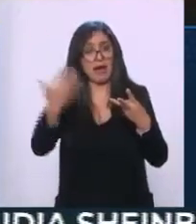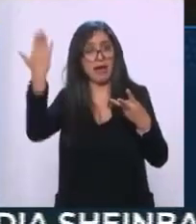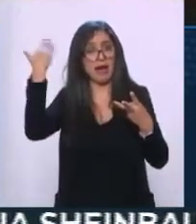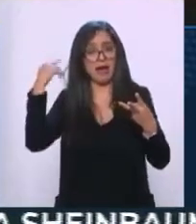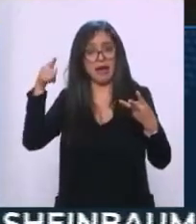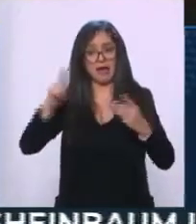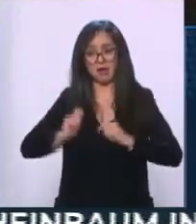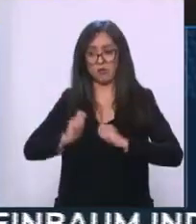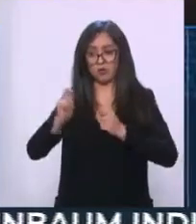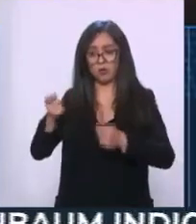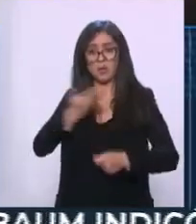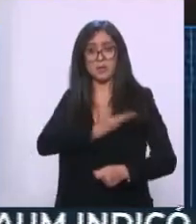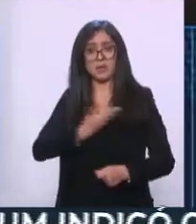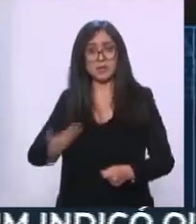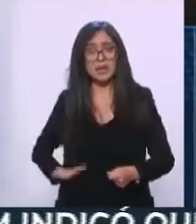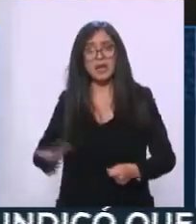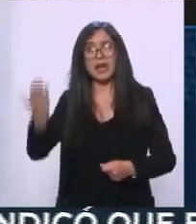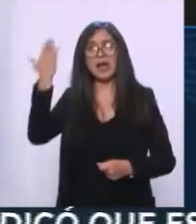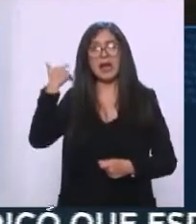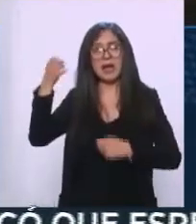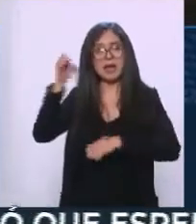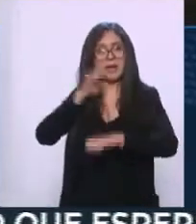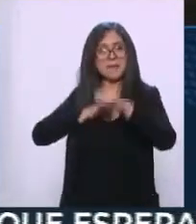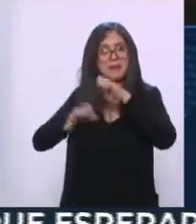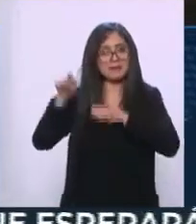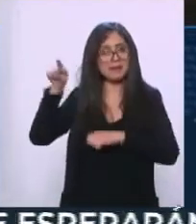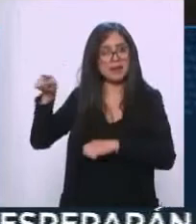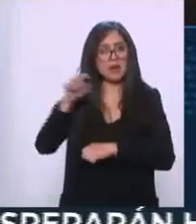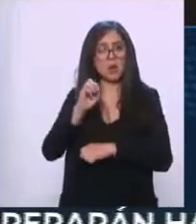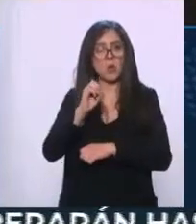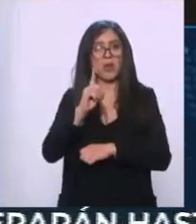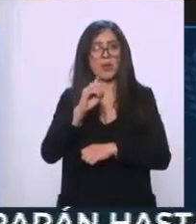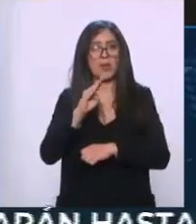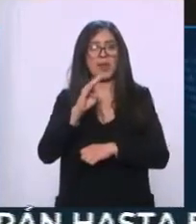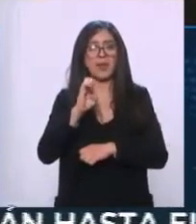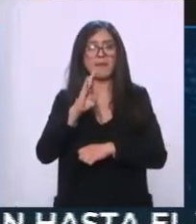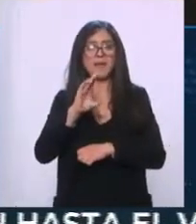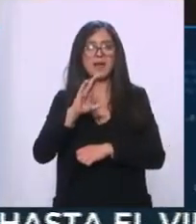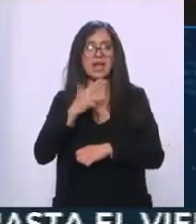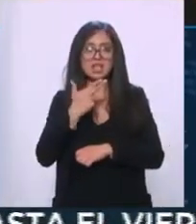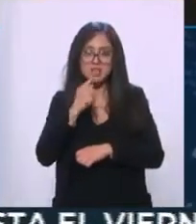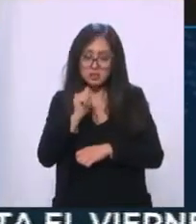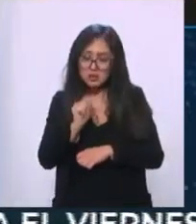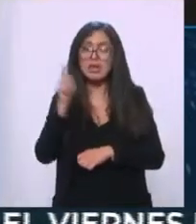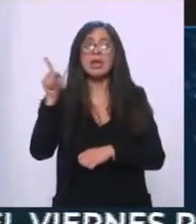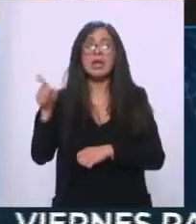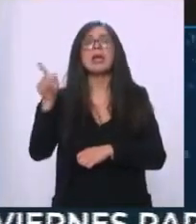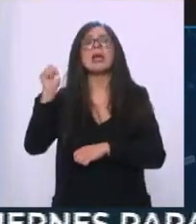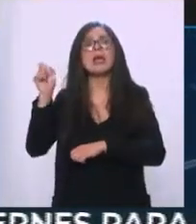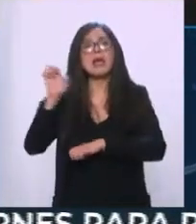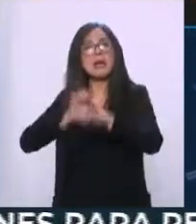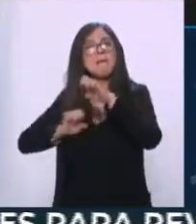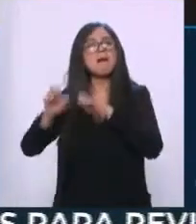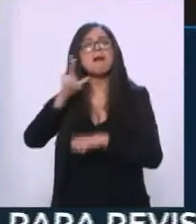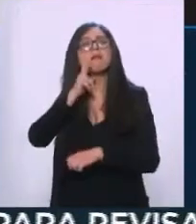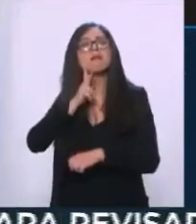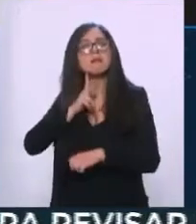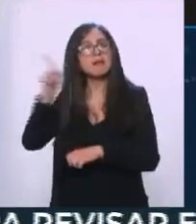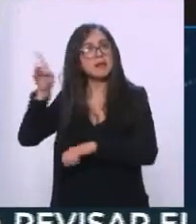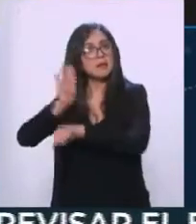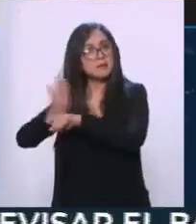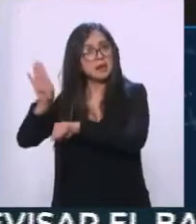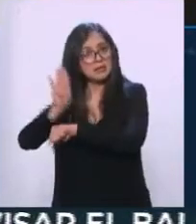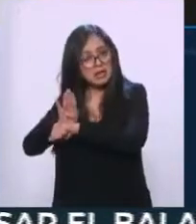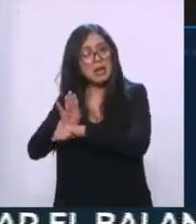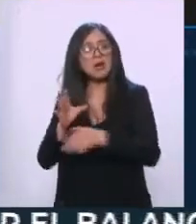con Odebrecht, que es esta compañía transnacional brasileña que está involucrada desde